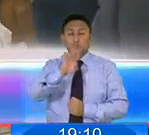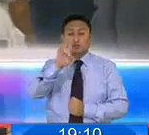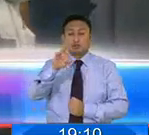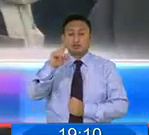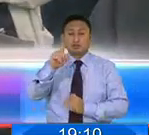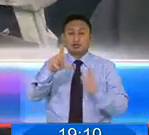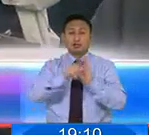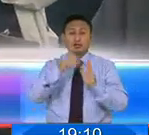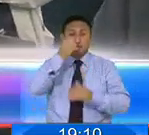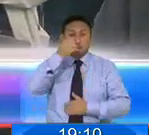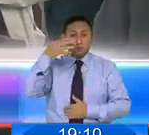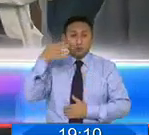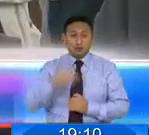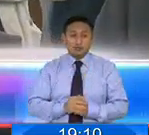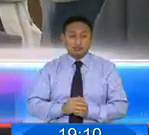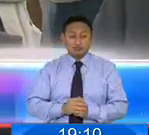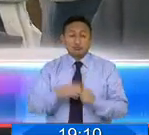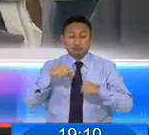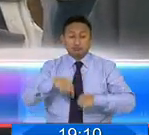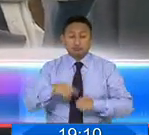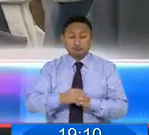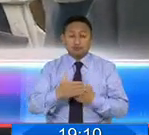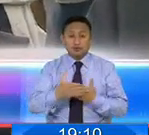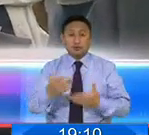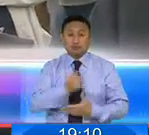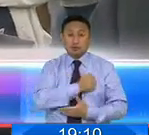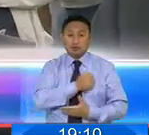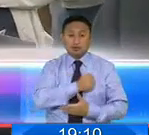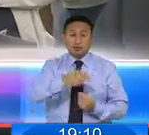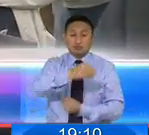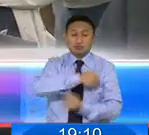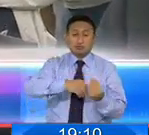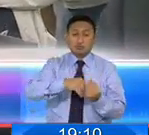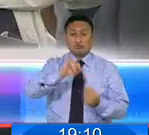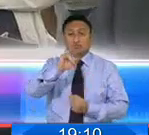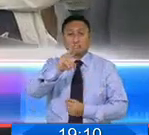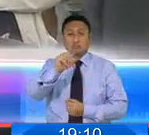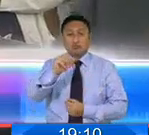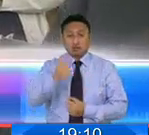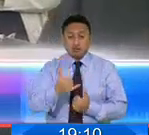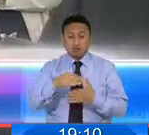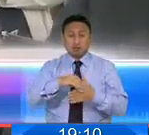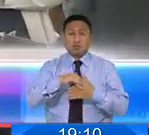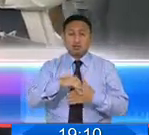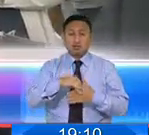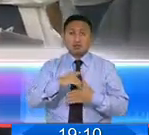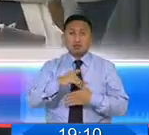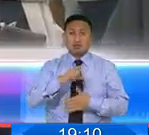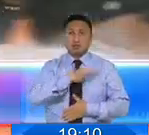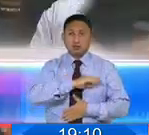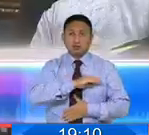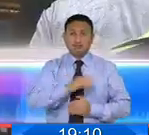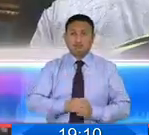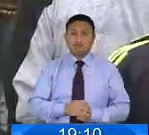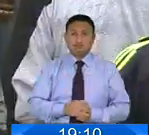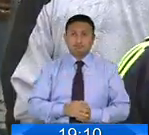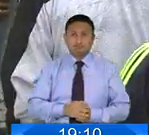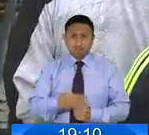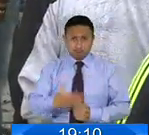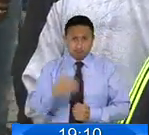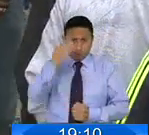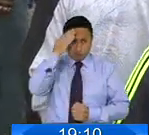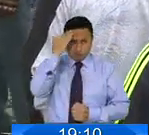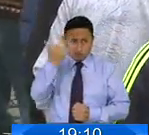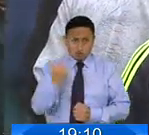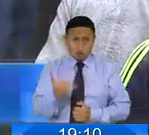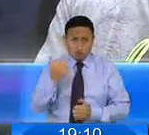ley amazónica, por concepto de patrimonio, por devolución del IVA, que son las que están pendientes a los municipios del país. Que están conscientes de la